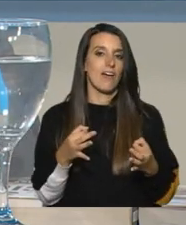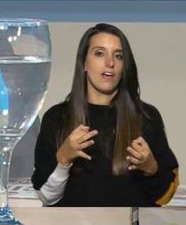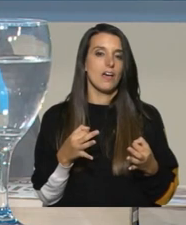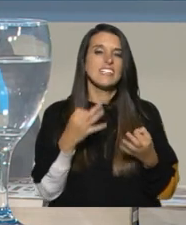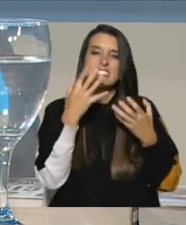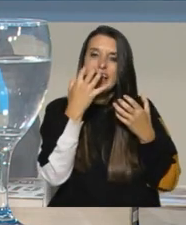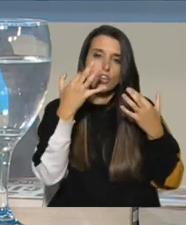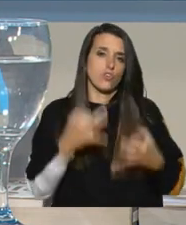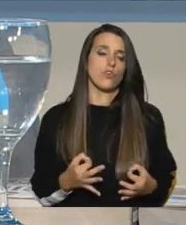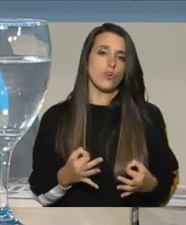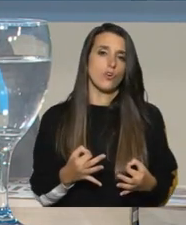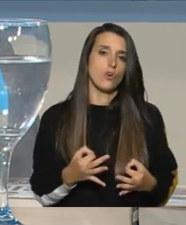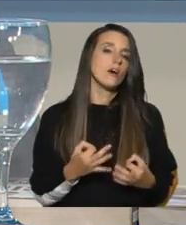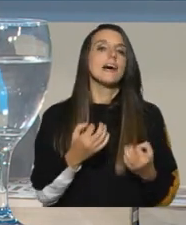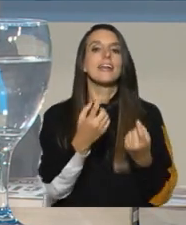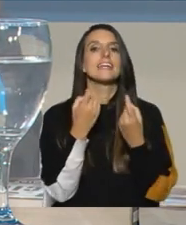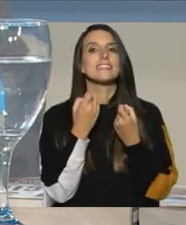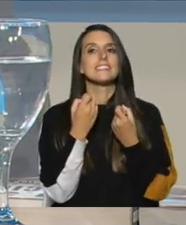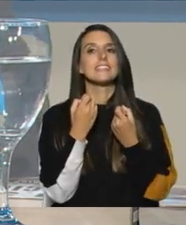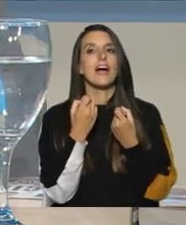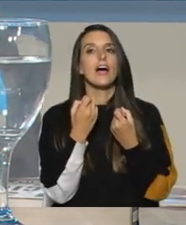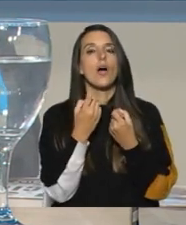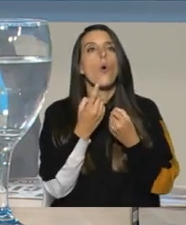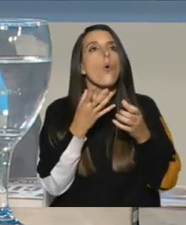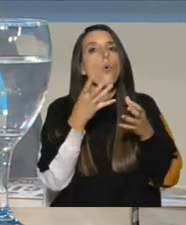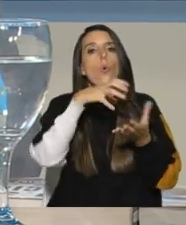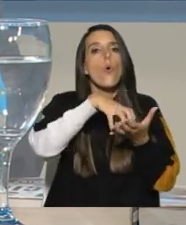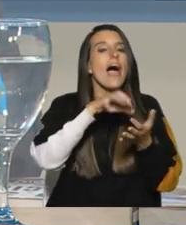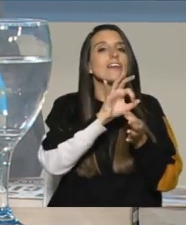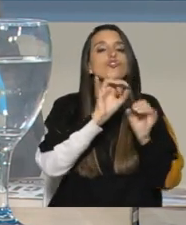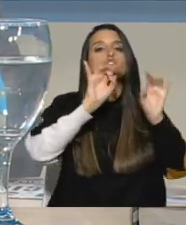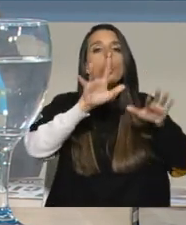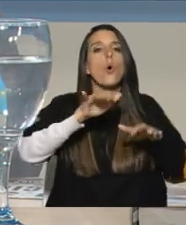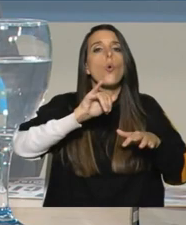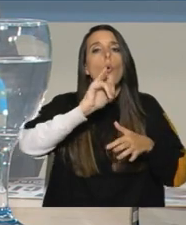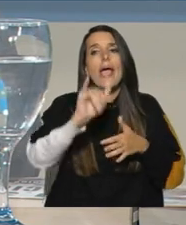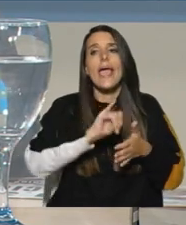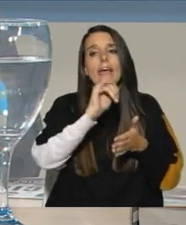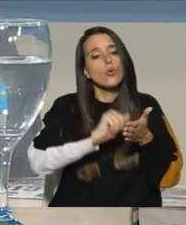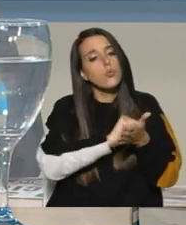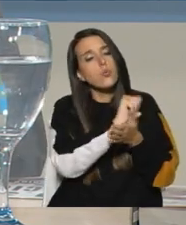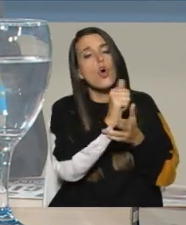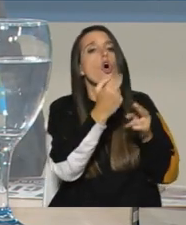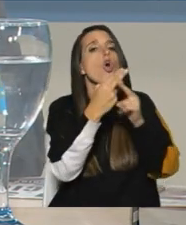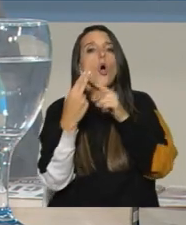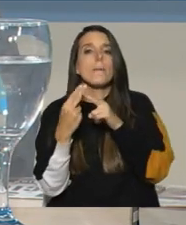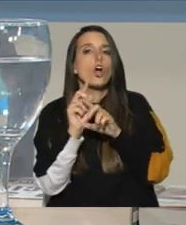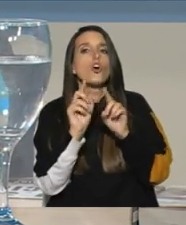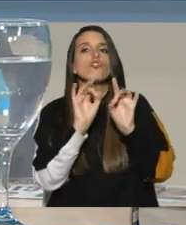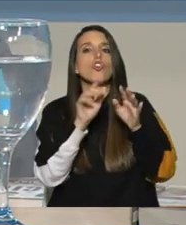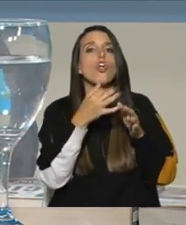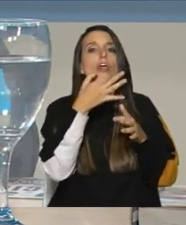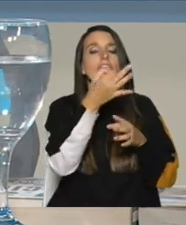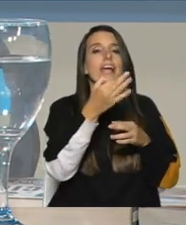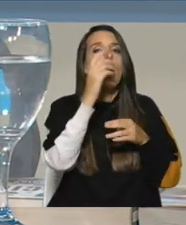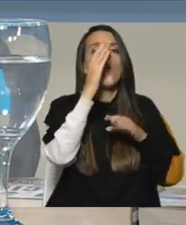es el hecho de que haya uno que no tenga leyenda alguna más, ni nombres, que simplemente diga